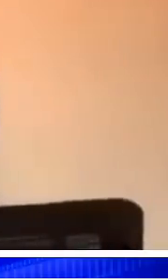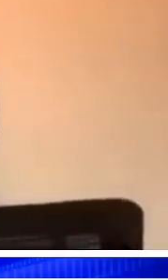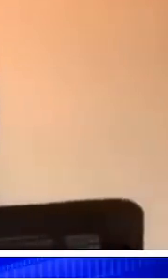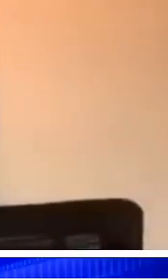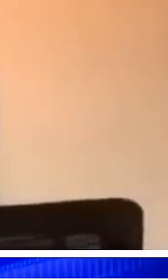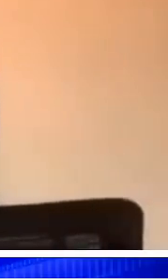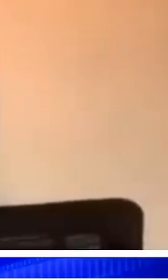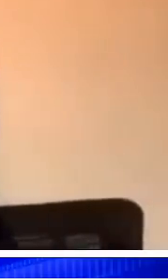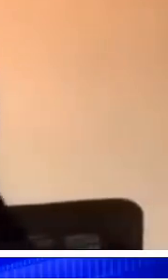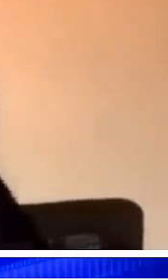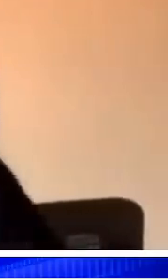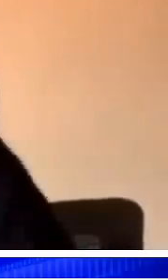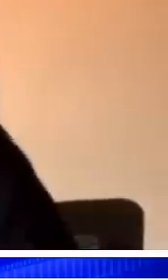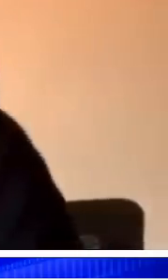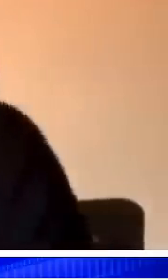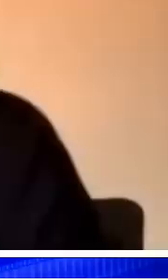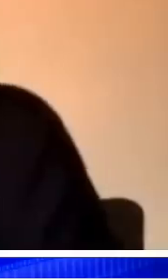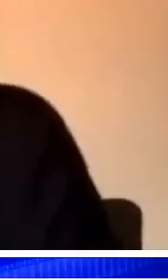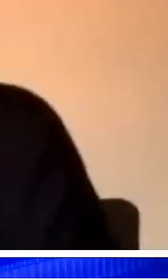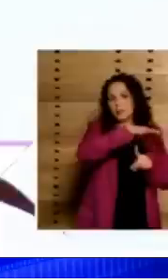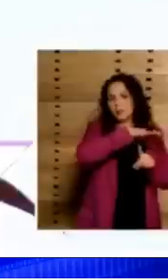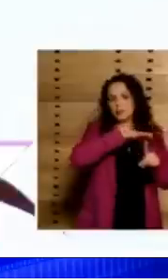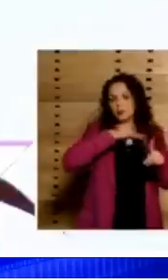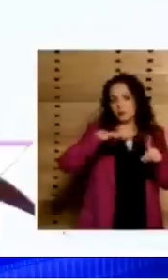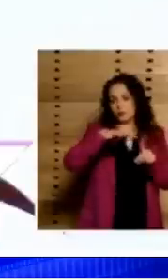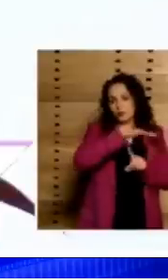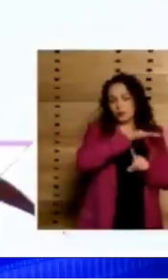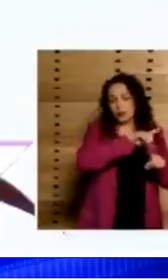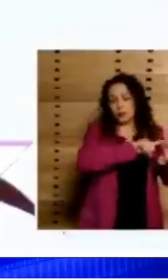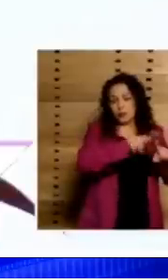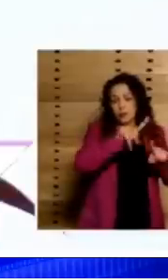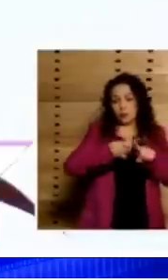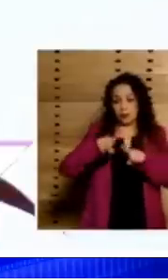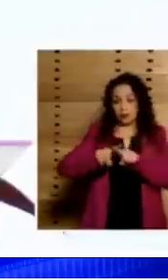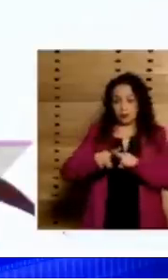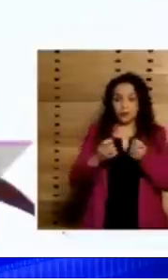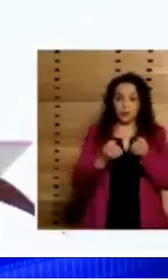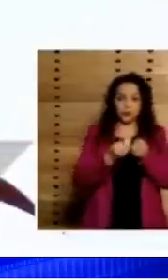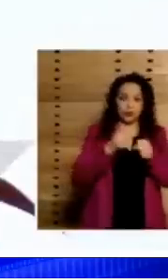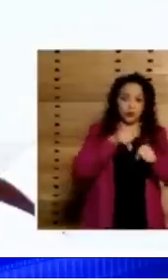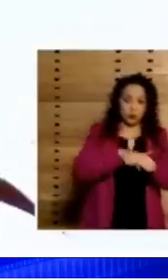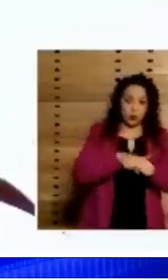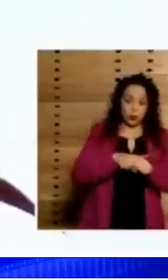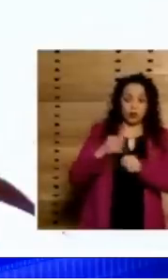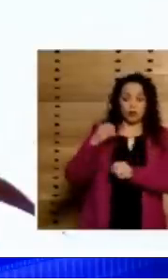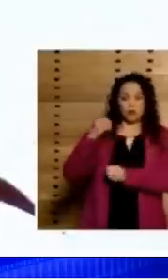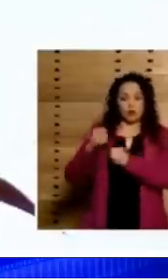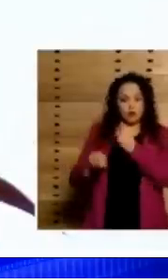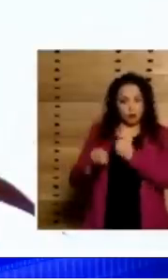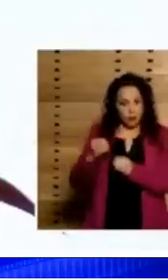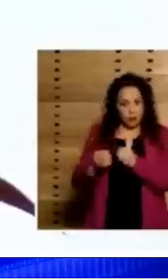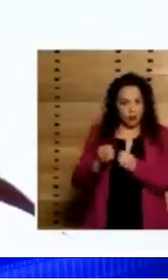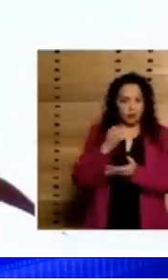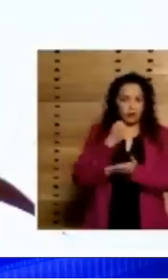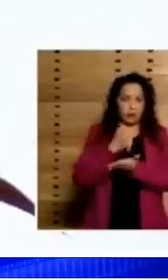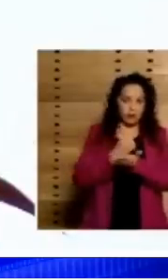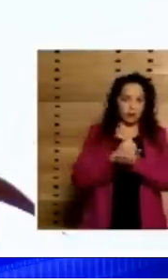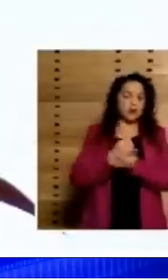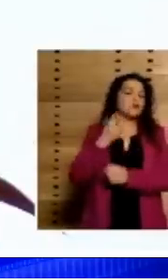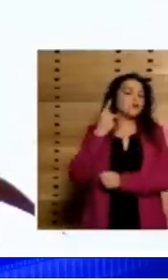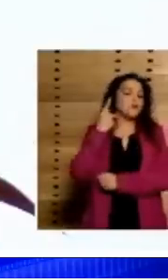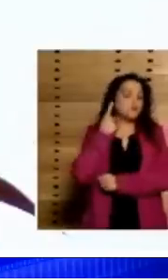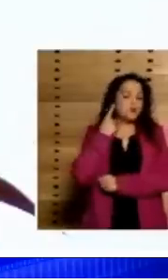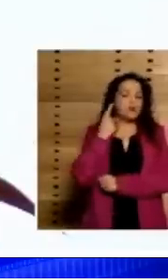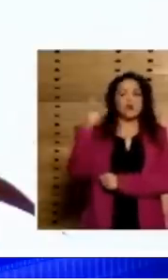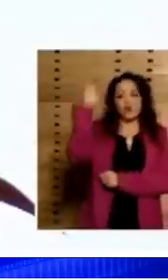para detener cualquier posibilidad de reforma constitucional y poder salvar el pellejo en el 2024 y miren lo